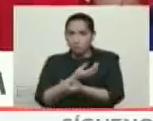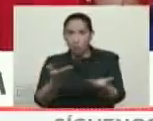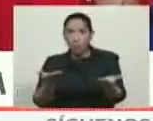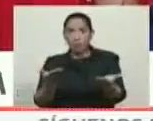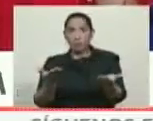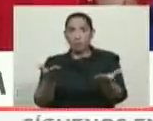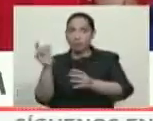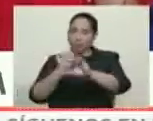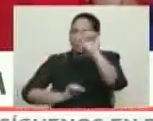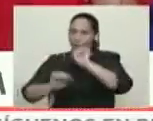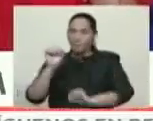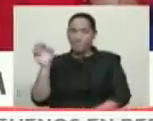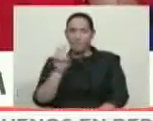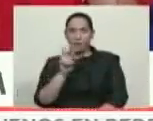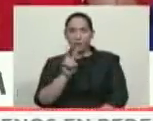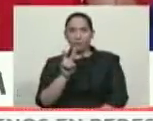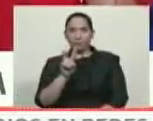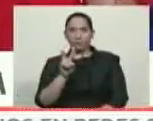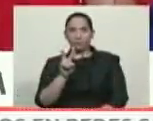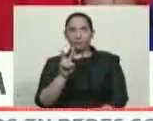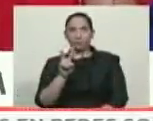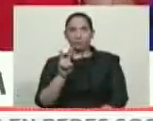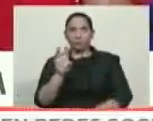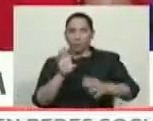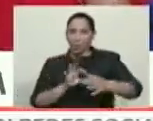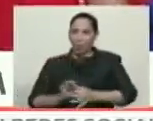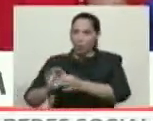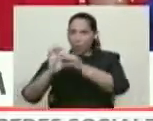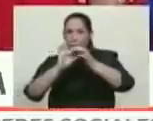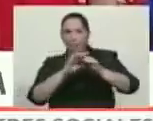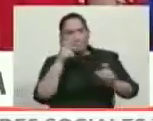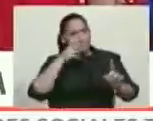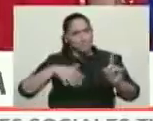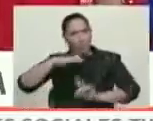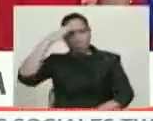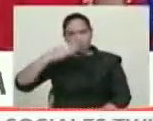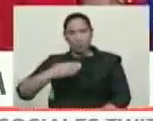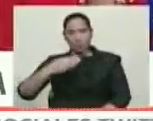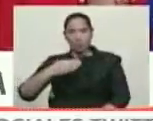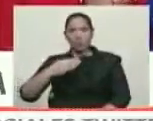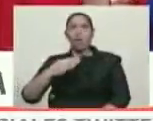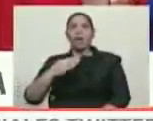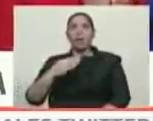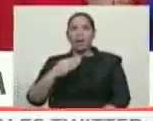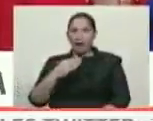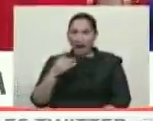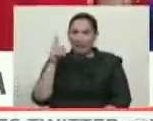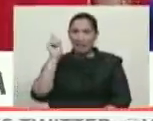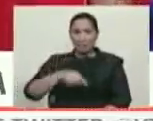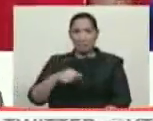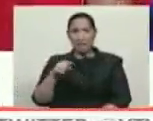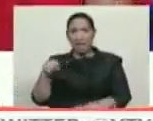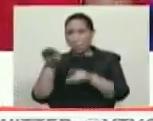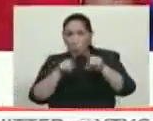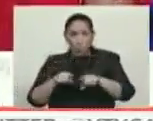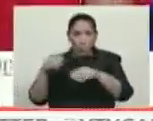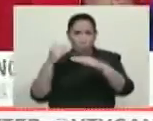por defender a Venezuela en unión cívico-militar, porque así como vienen por PDVSA,